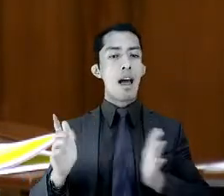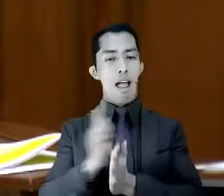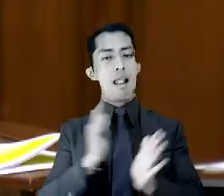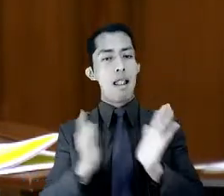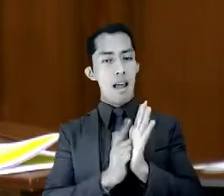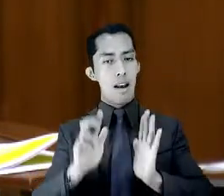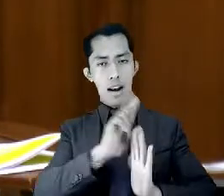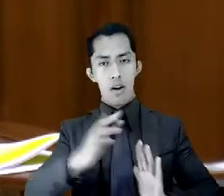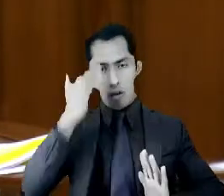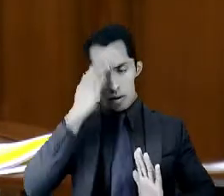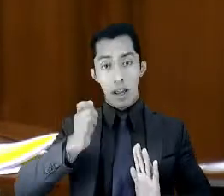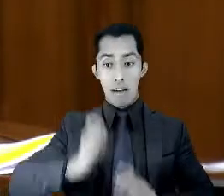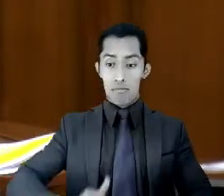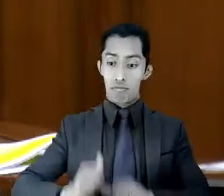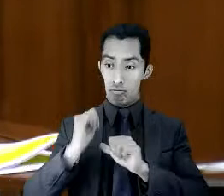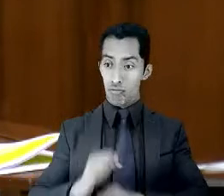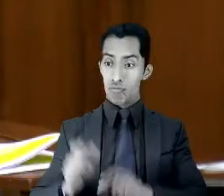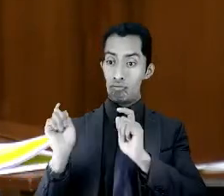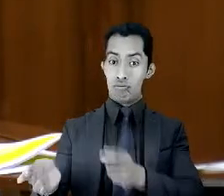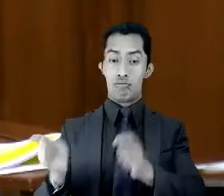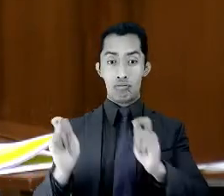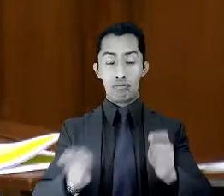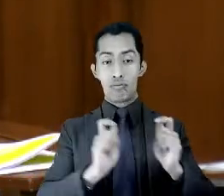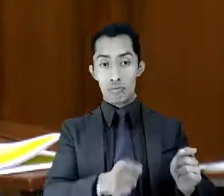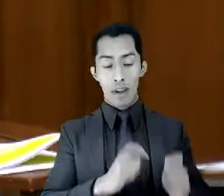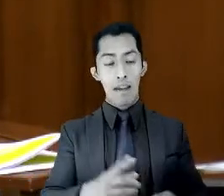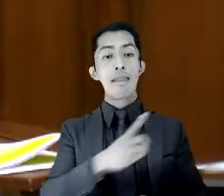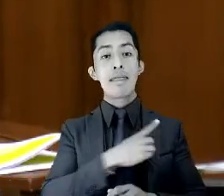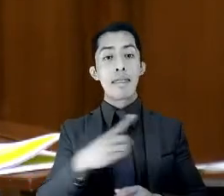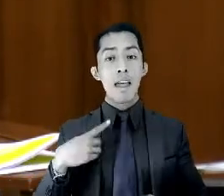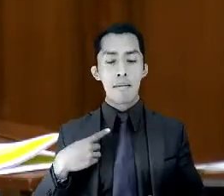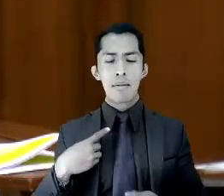los cargos públicos deben asignarse